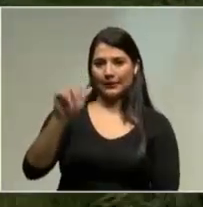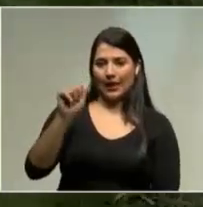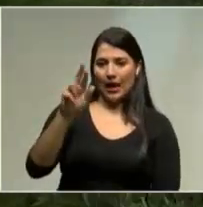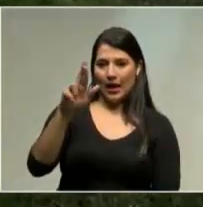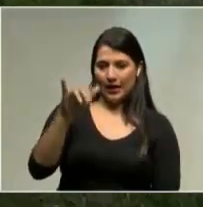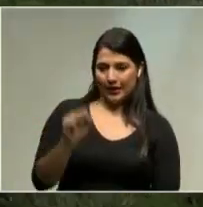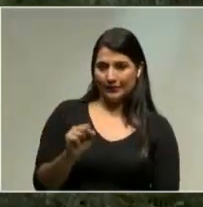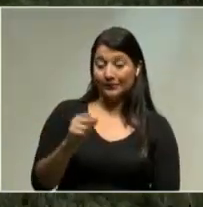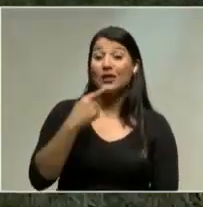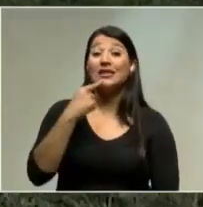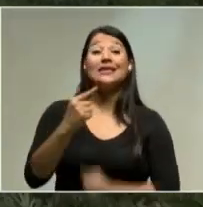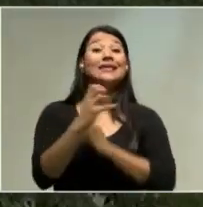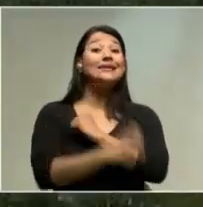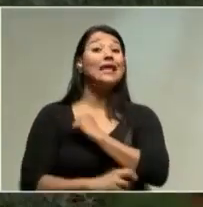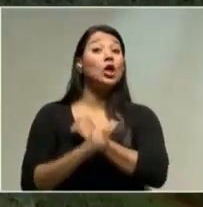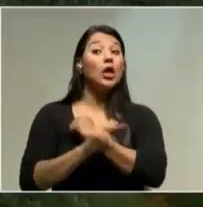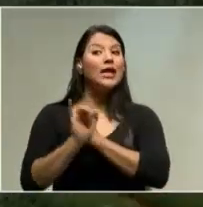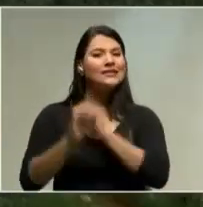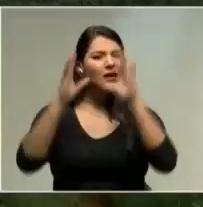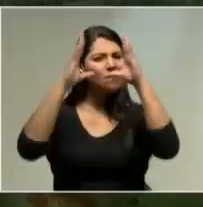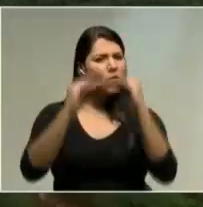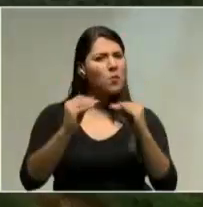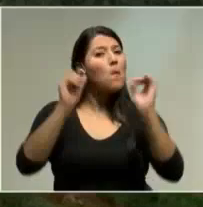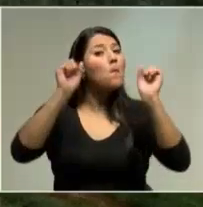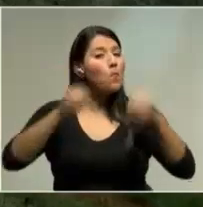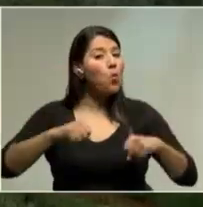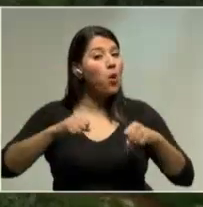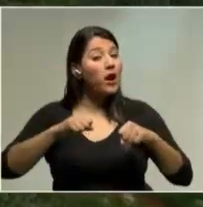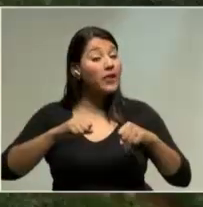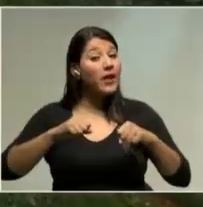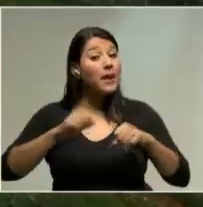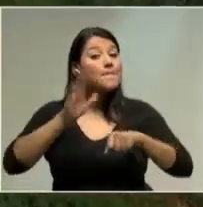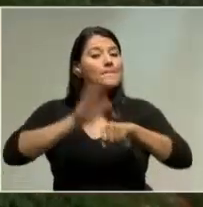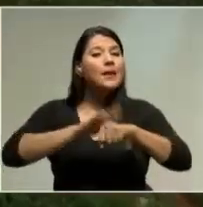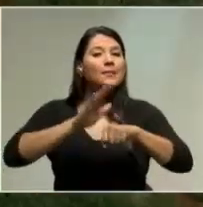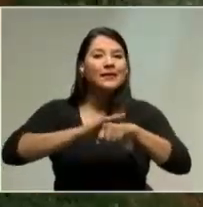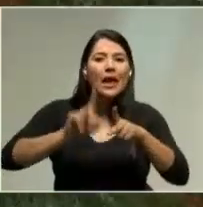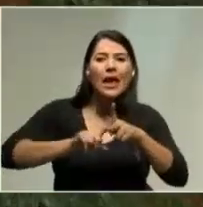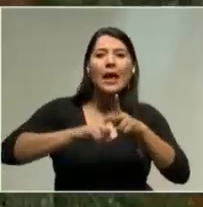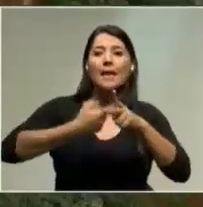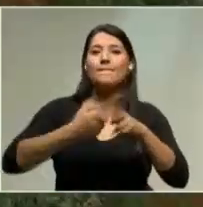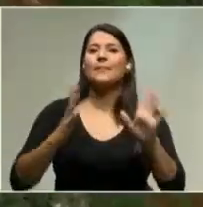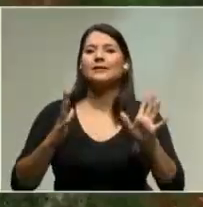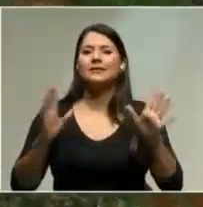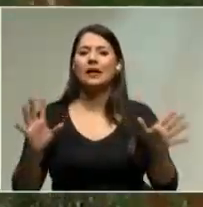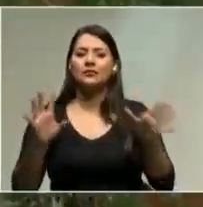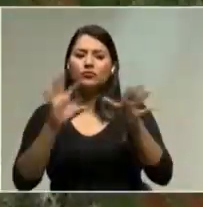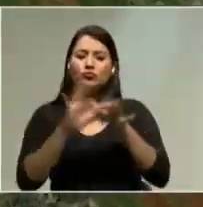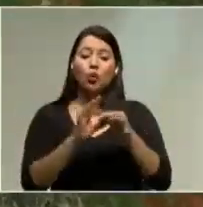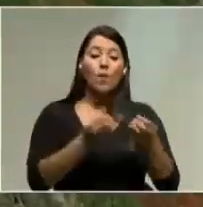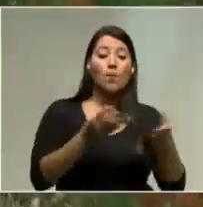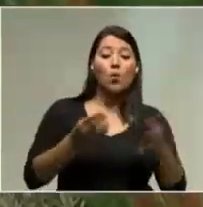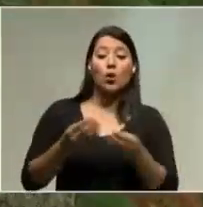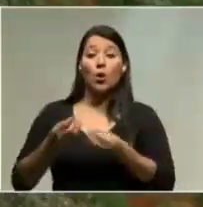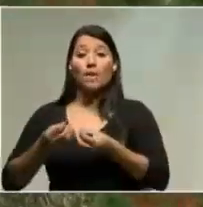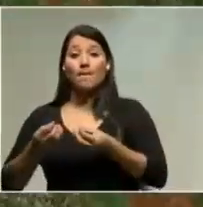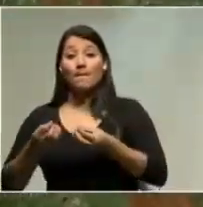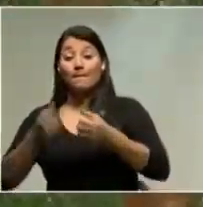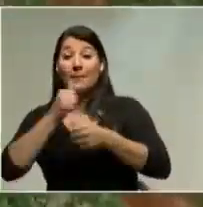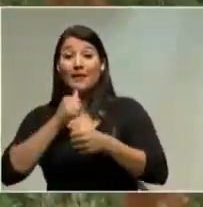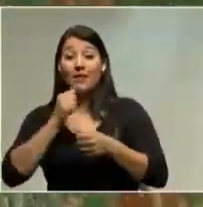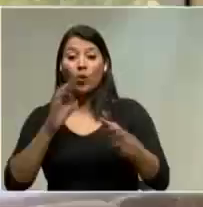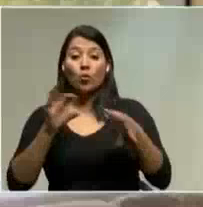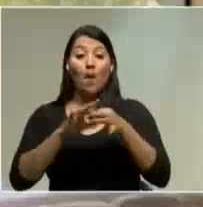la Nación, estos datos pueden ser la base de una acción concertada entre los sectores público y privado tendiente a remediar esta